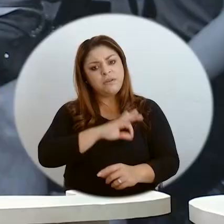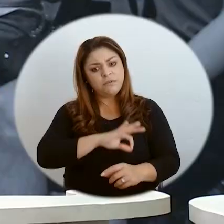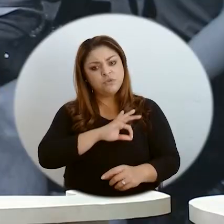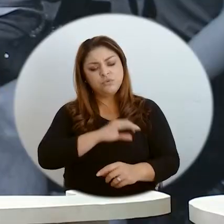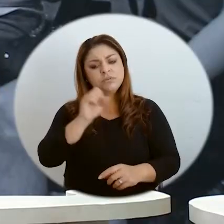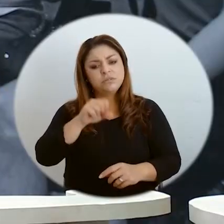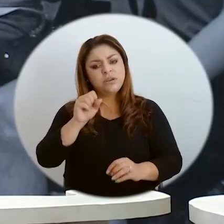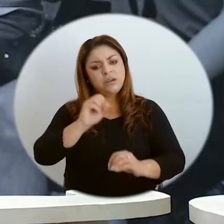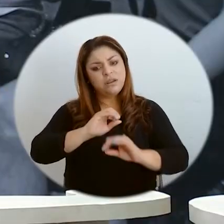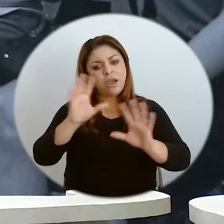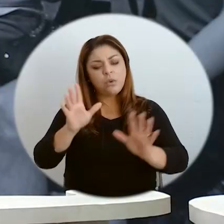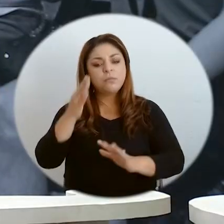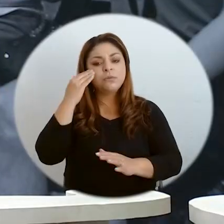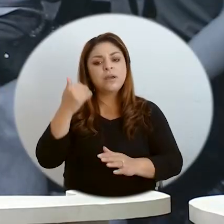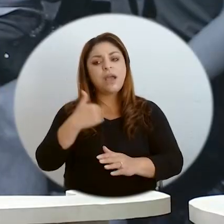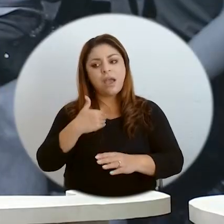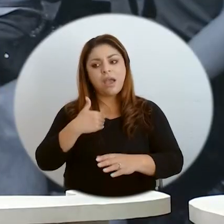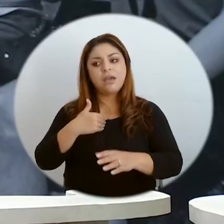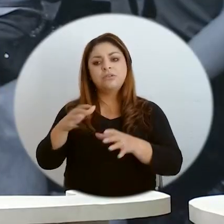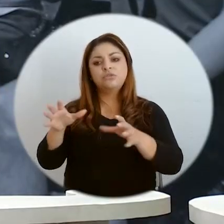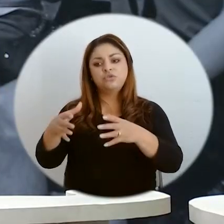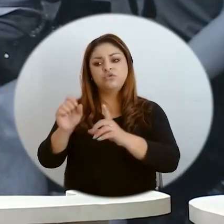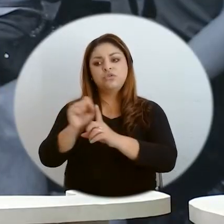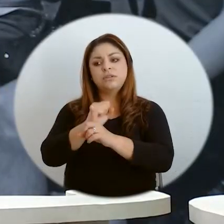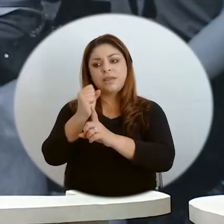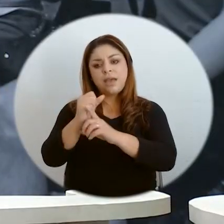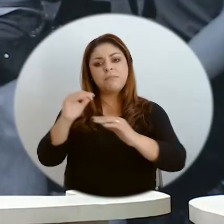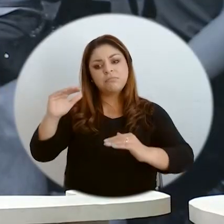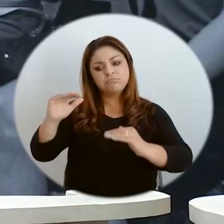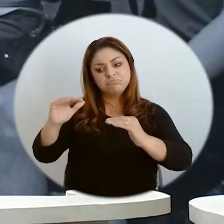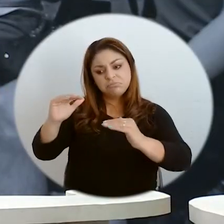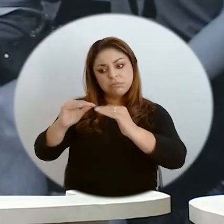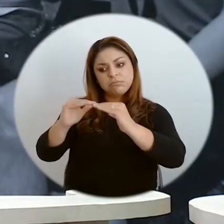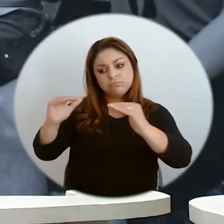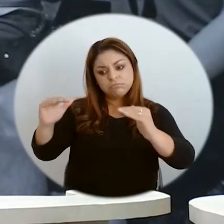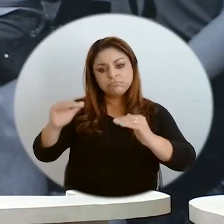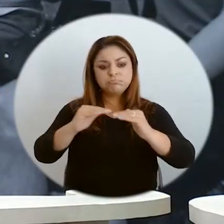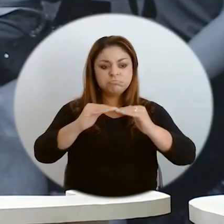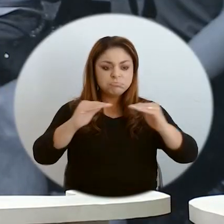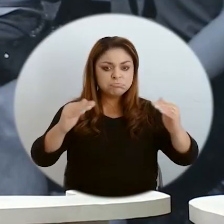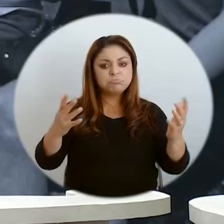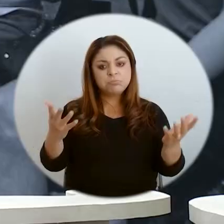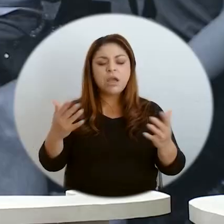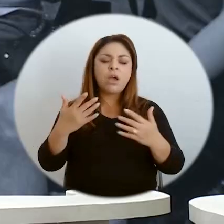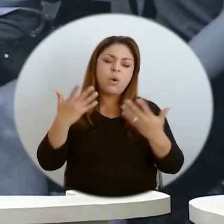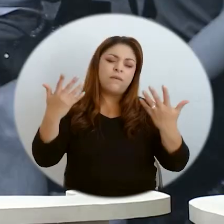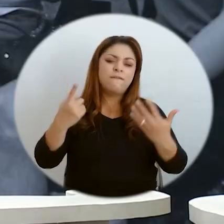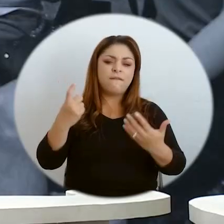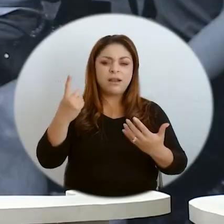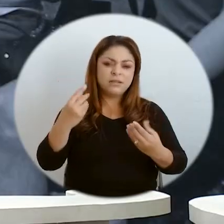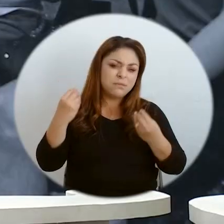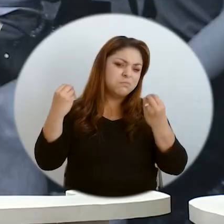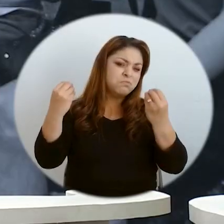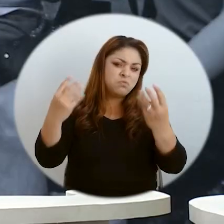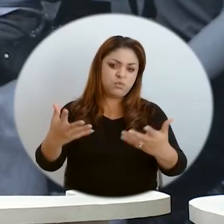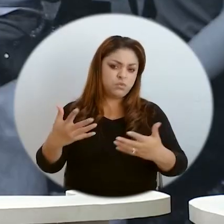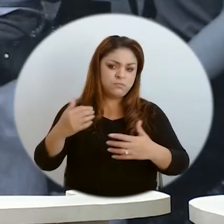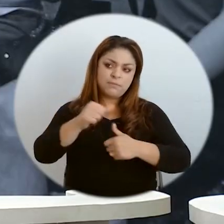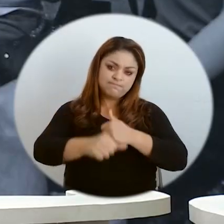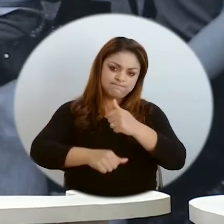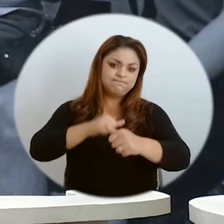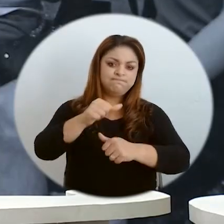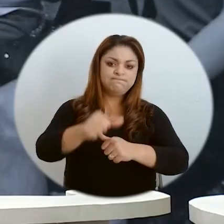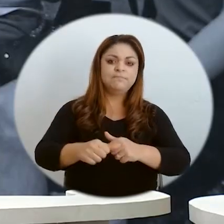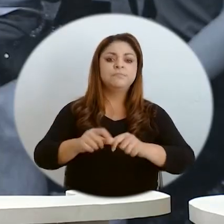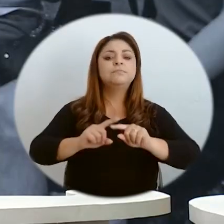los beneficios son evidentes, ¿verdad? Tenemos sociedades más igualitarias y más equitativas, a pesar de que todavía hay mucho por